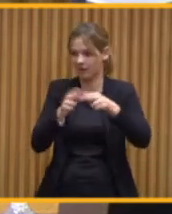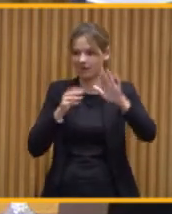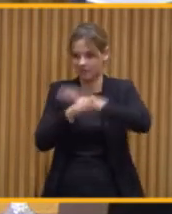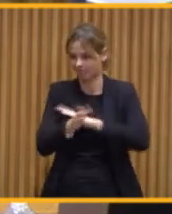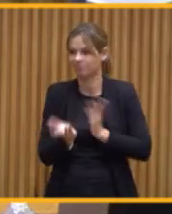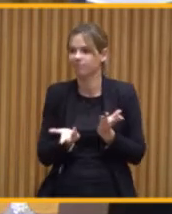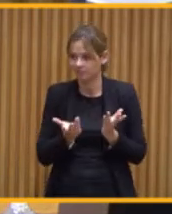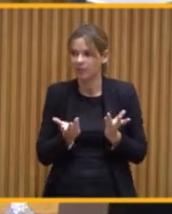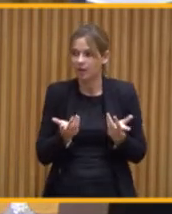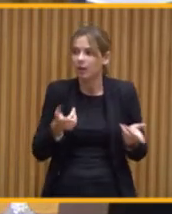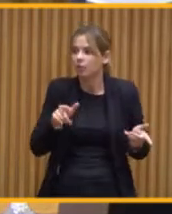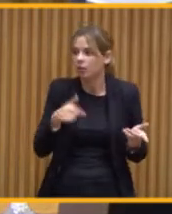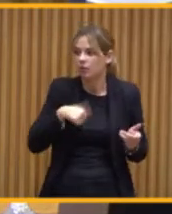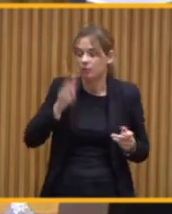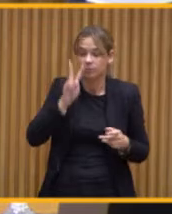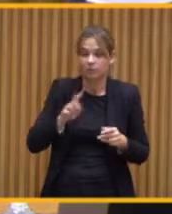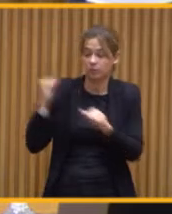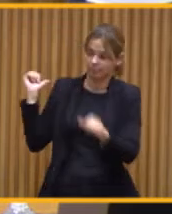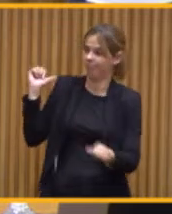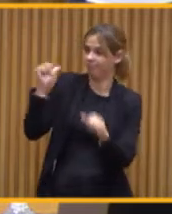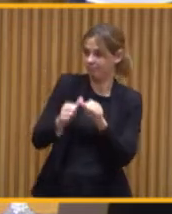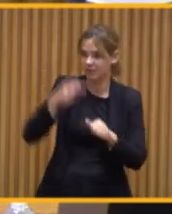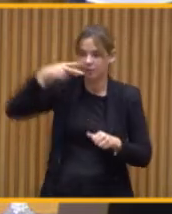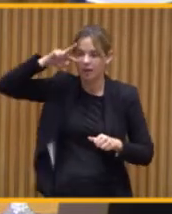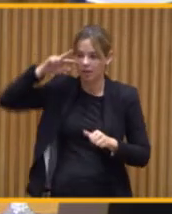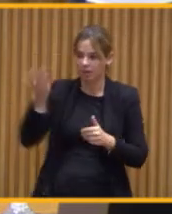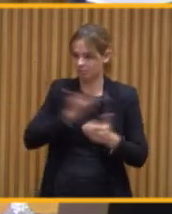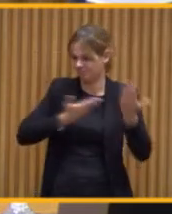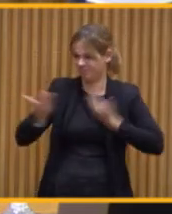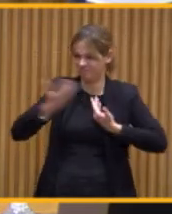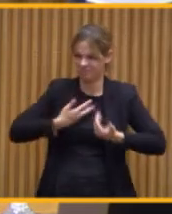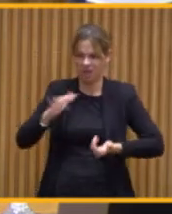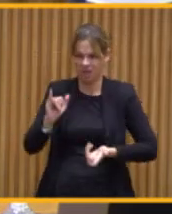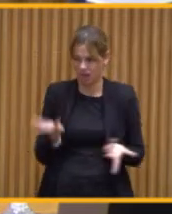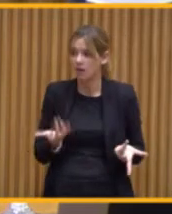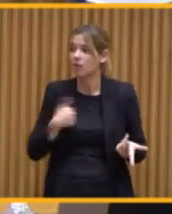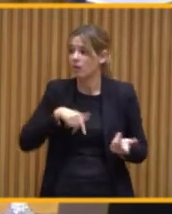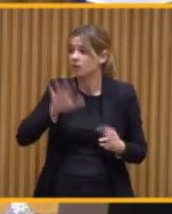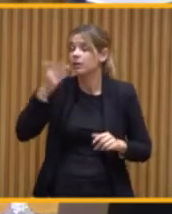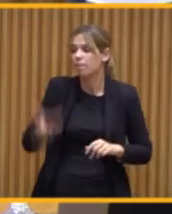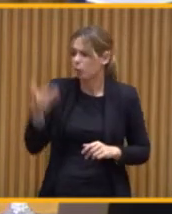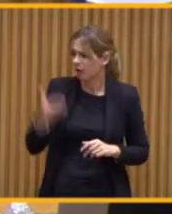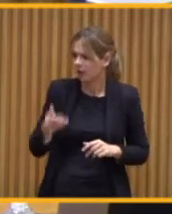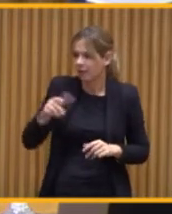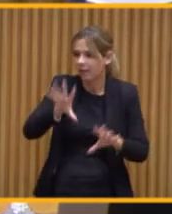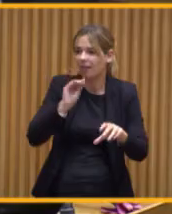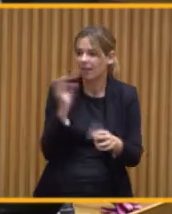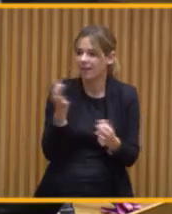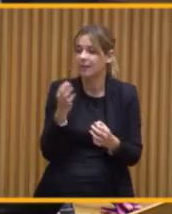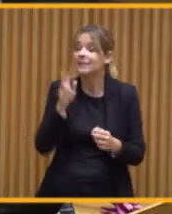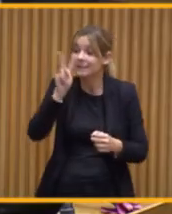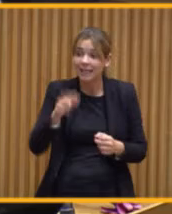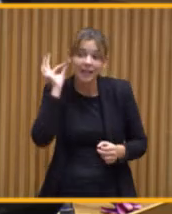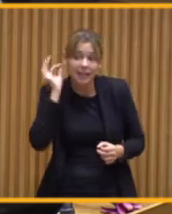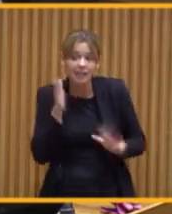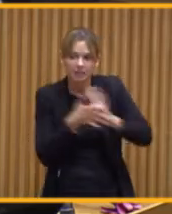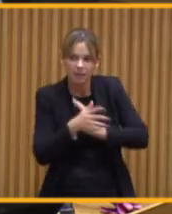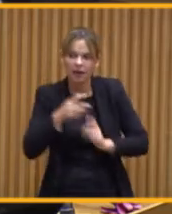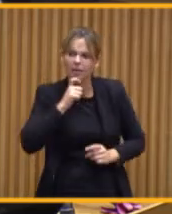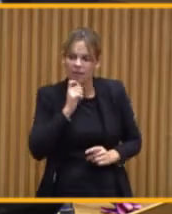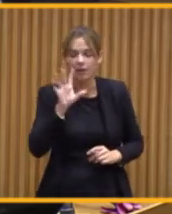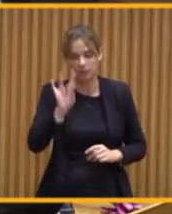aprendí bien durante muchos años y creo que es muy importante que entendamos que ser niña es más difícil pero no entender